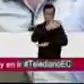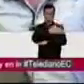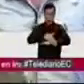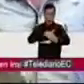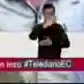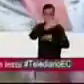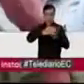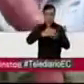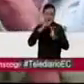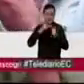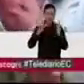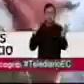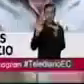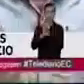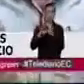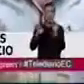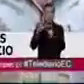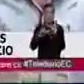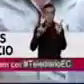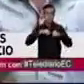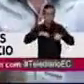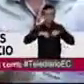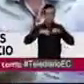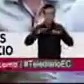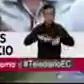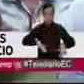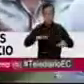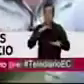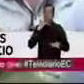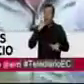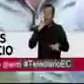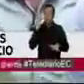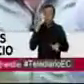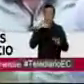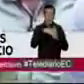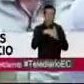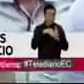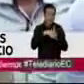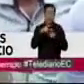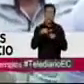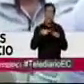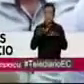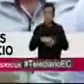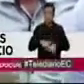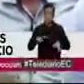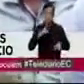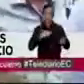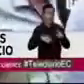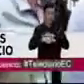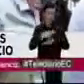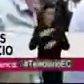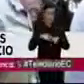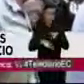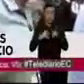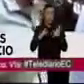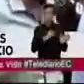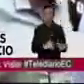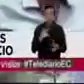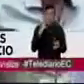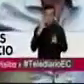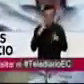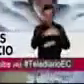la ciudadanía que tiene que venir a hacer sus gestiones y sus trámites en los bancos y en la zona comercial tenga marcado en la